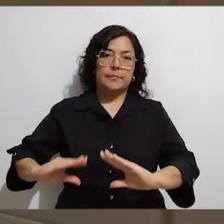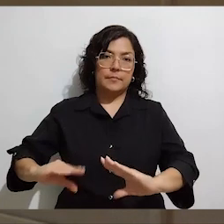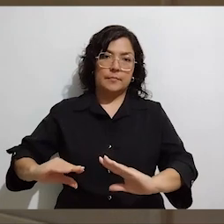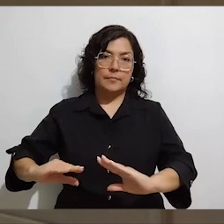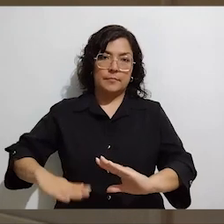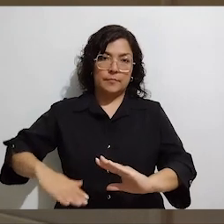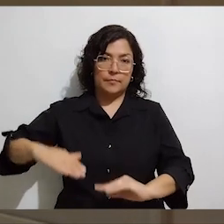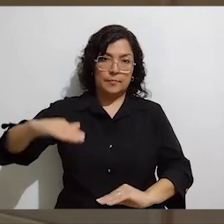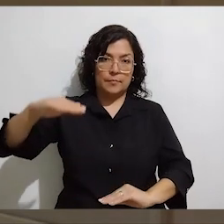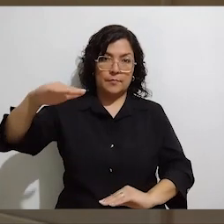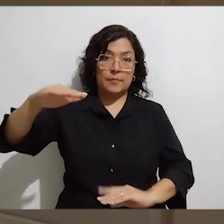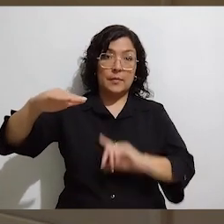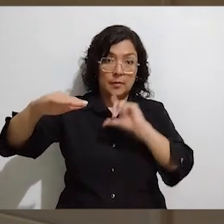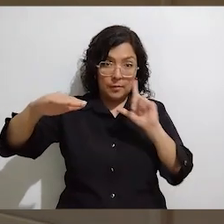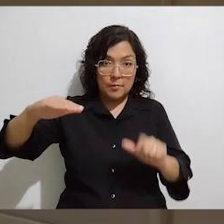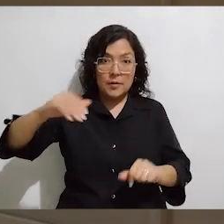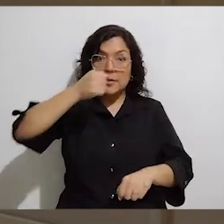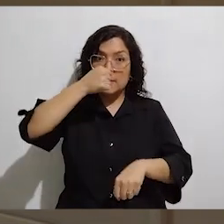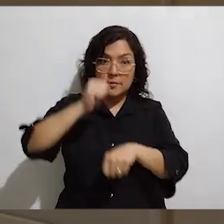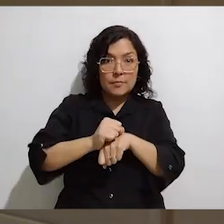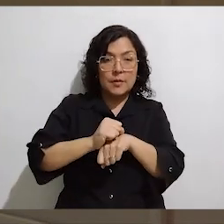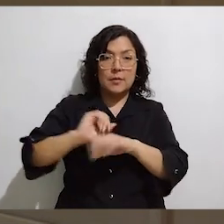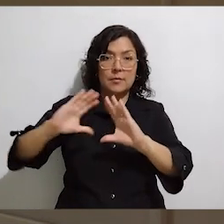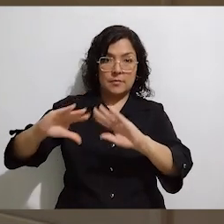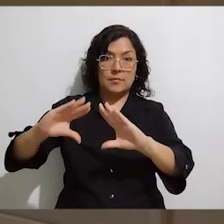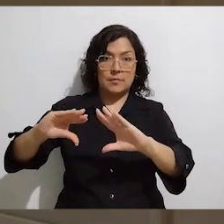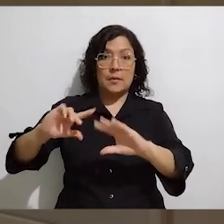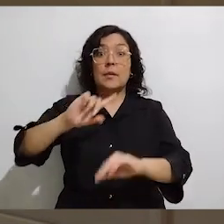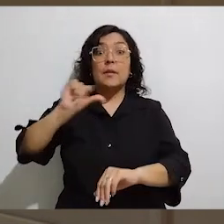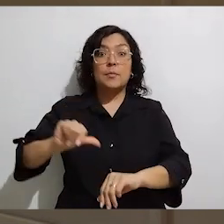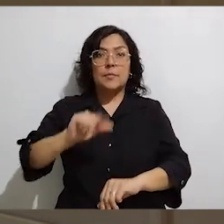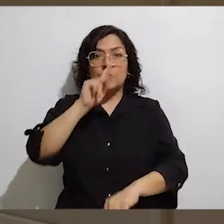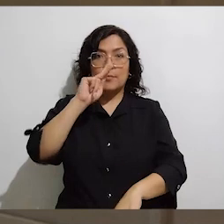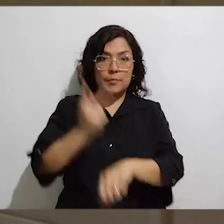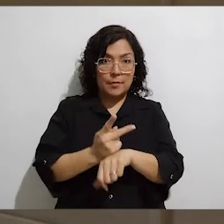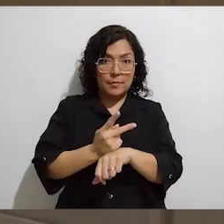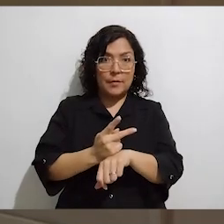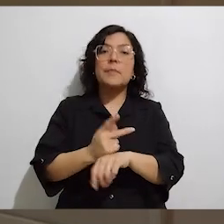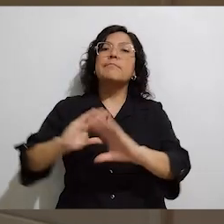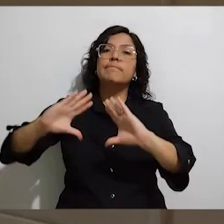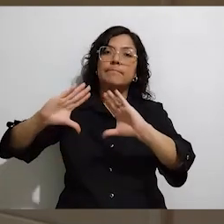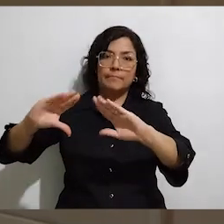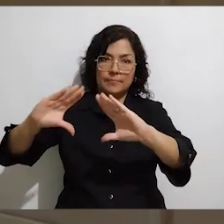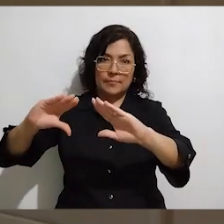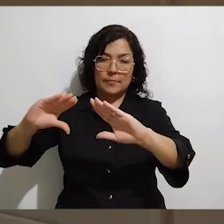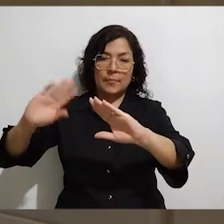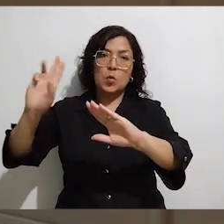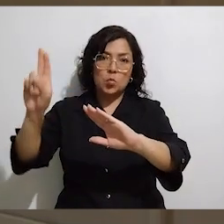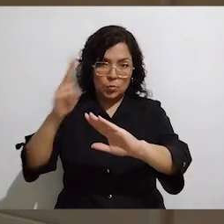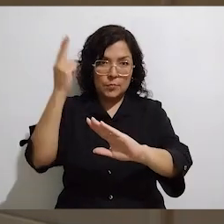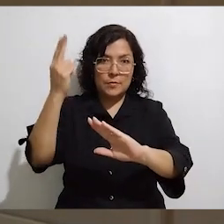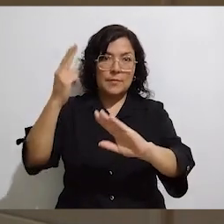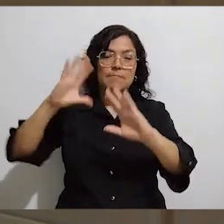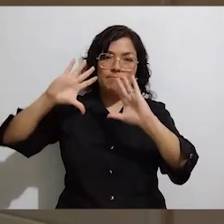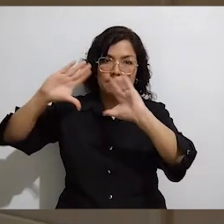educación secundaria y con mucho empuje durante la educación preparatoria o media superior, para que cuando llegue el